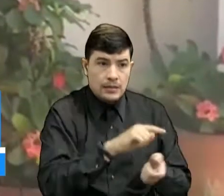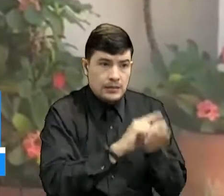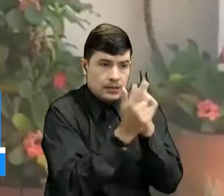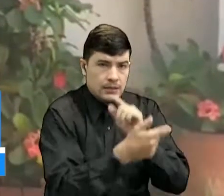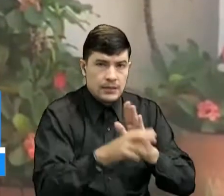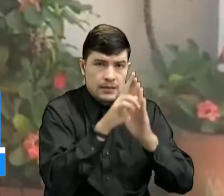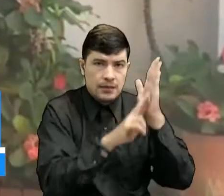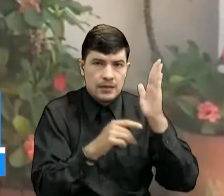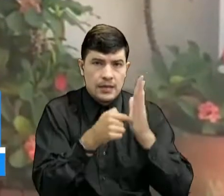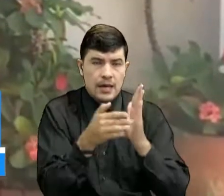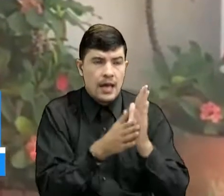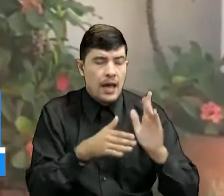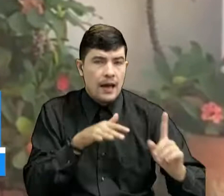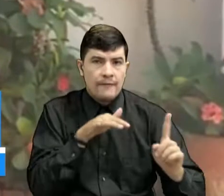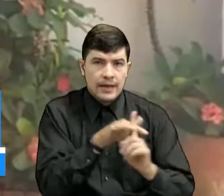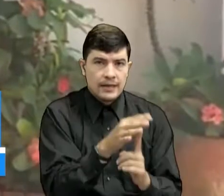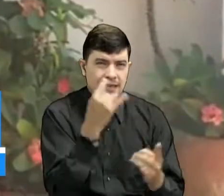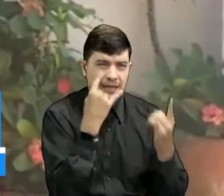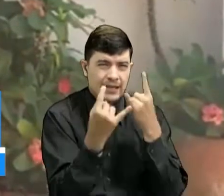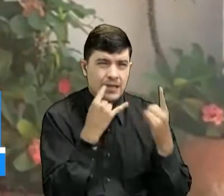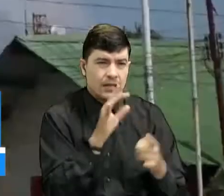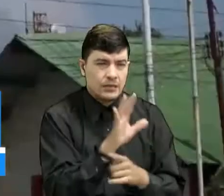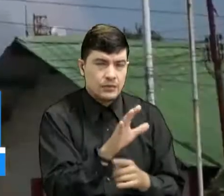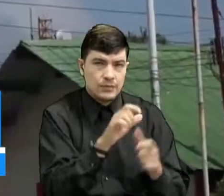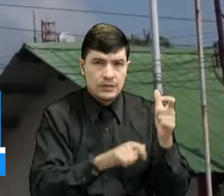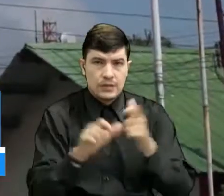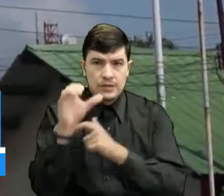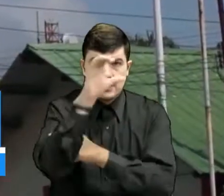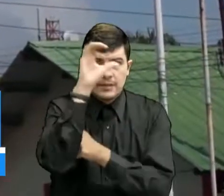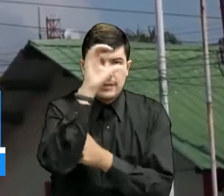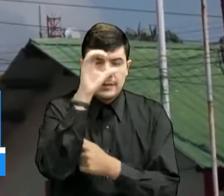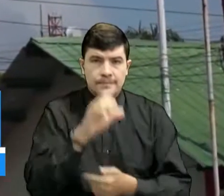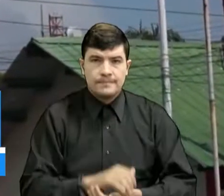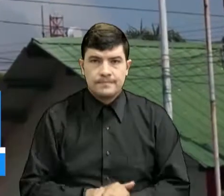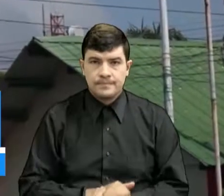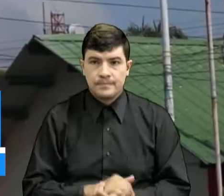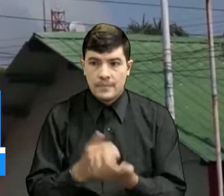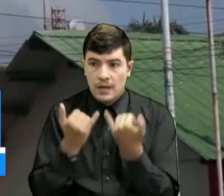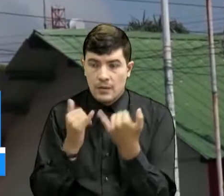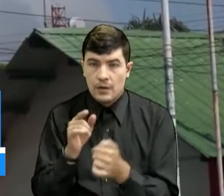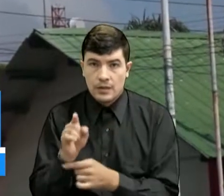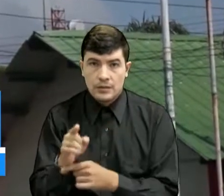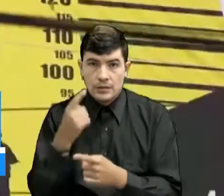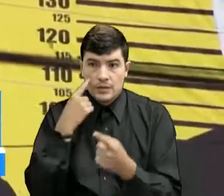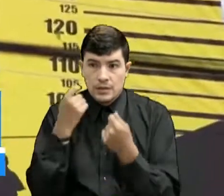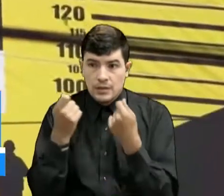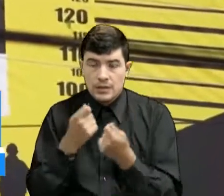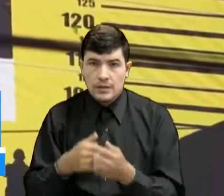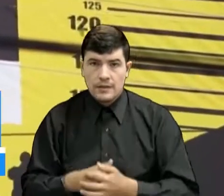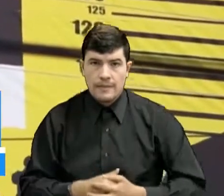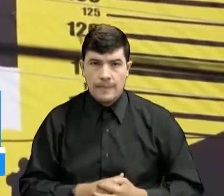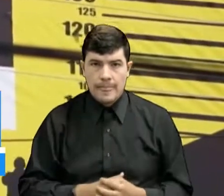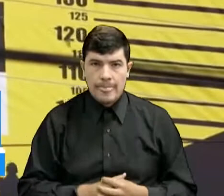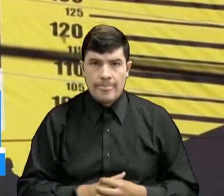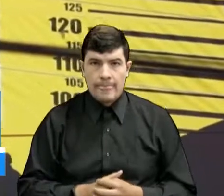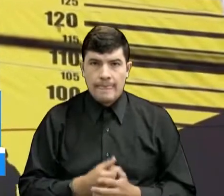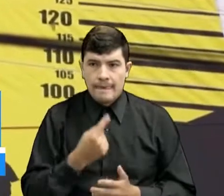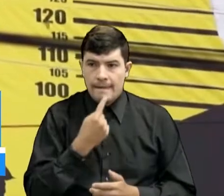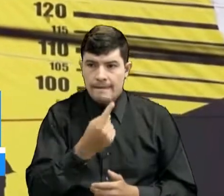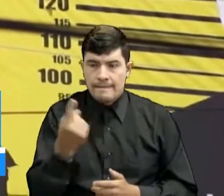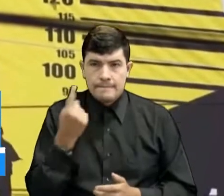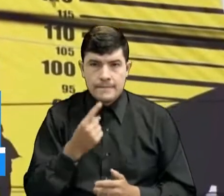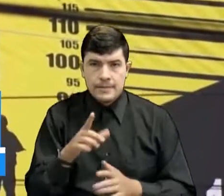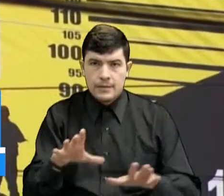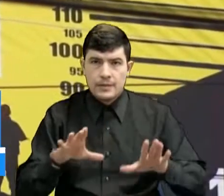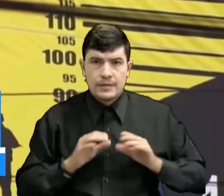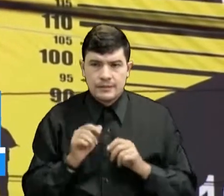directamente contra los intereses y los bolsillos de los colombianos una valla que manifiesta su rechazo ante las palabras dadas por el